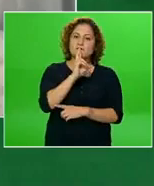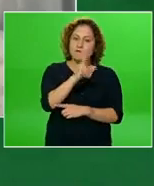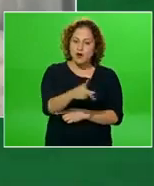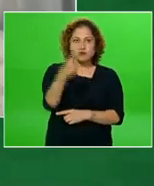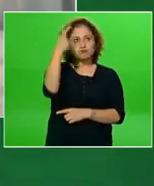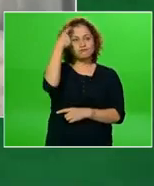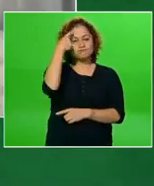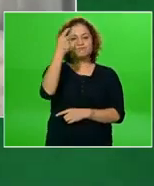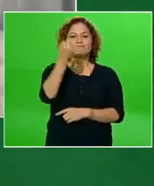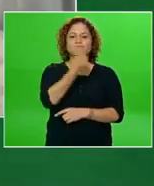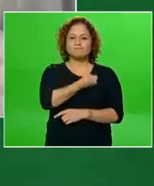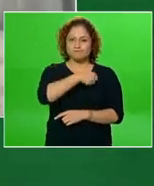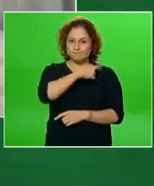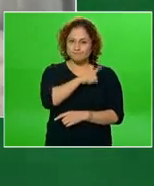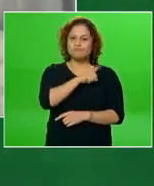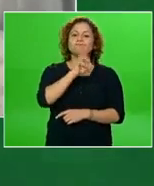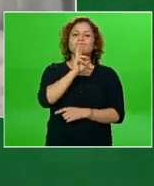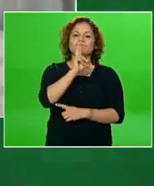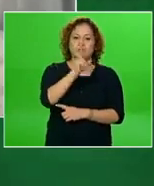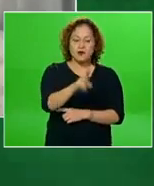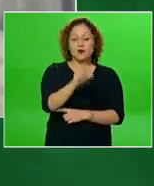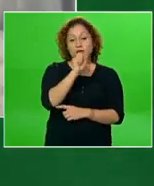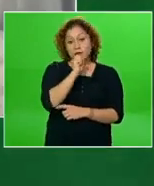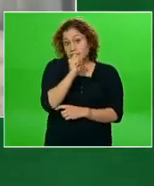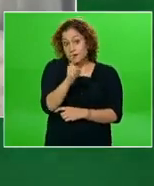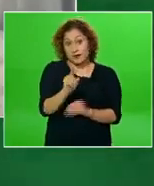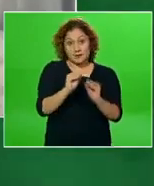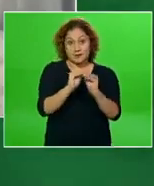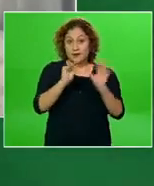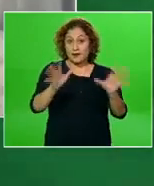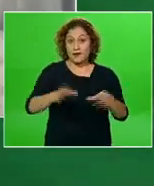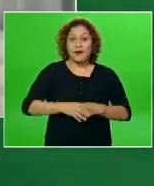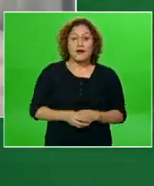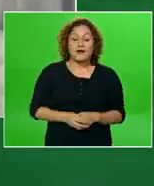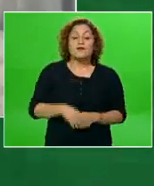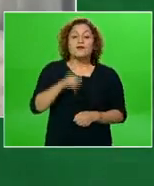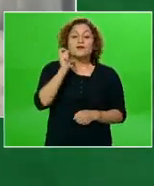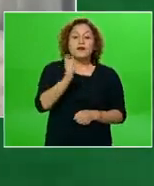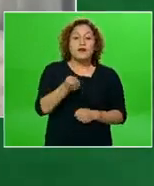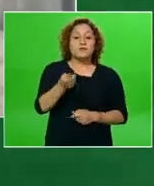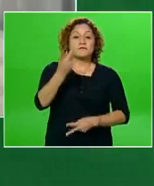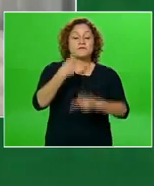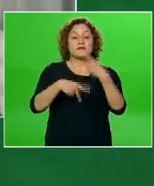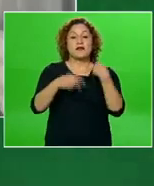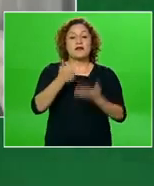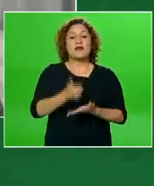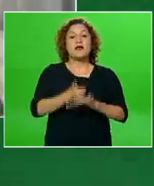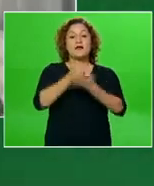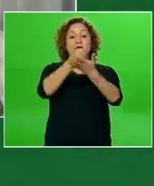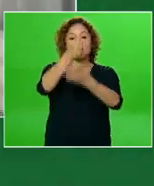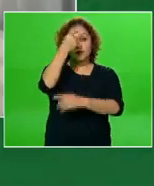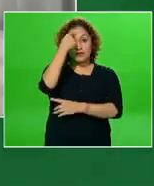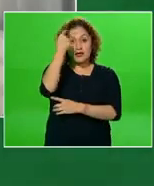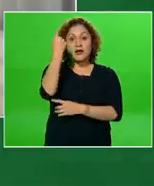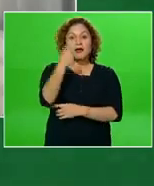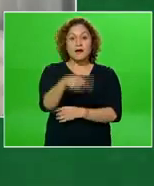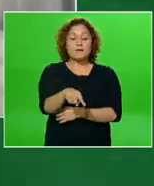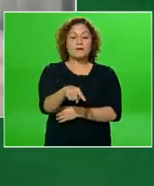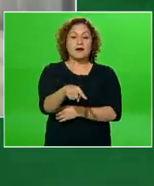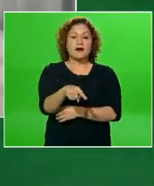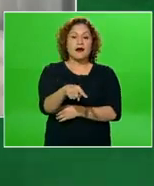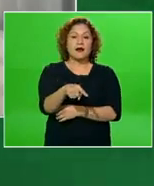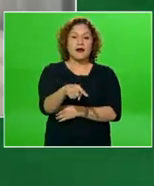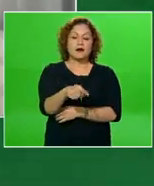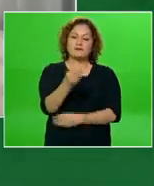y claro que también no debemos olvidar que el propiciar o el procurar tener una adecuada